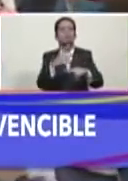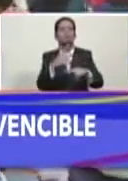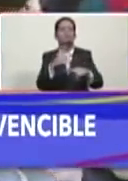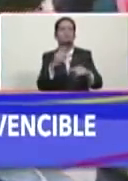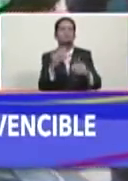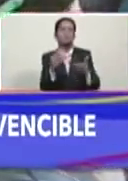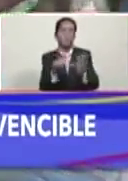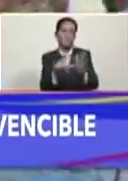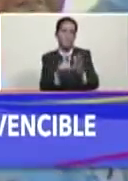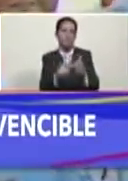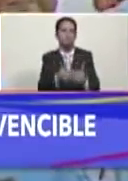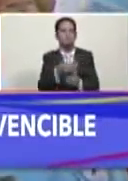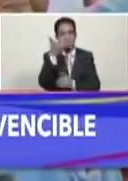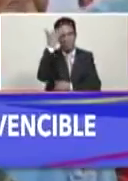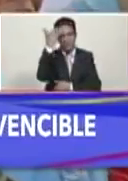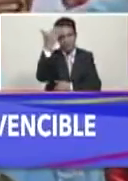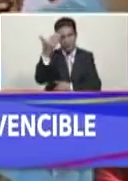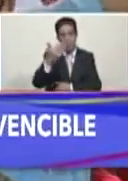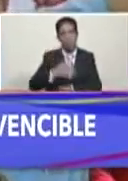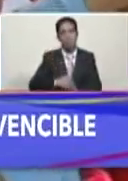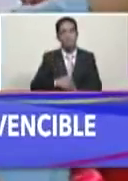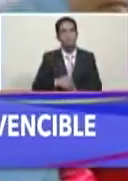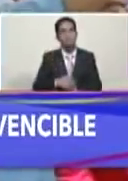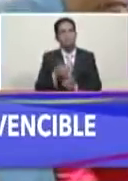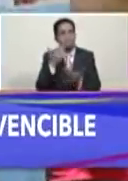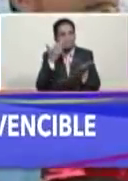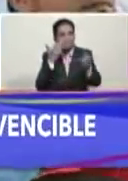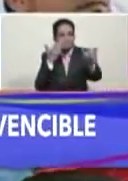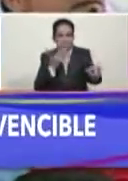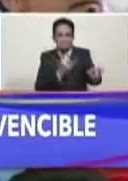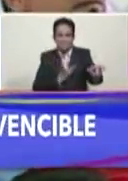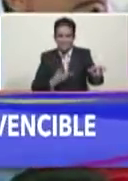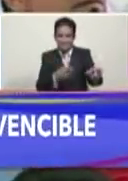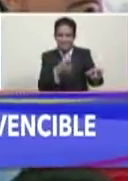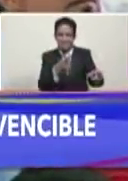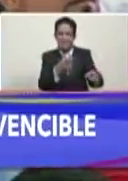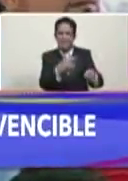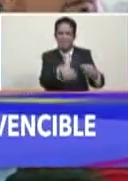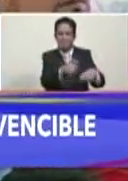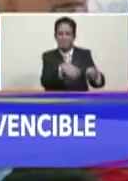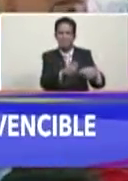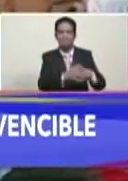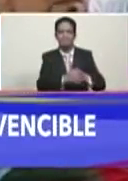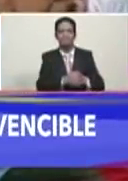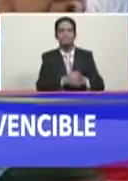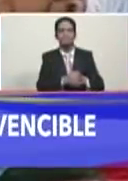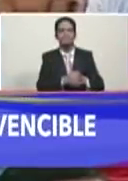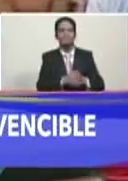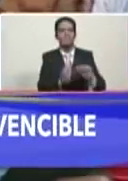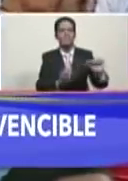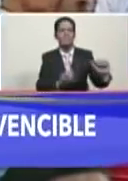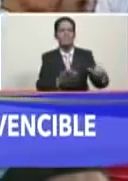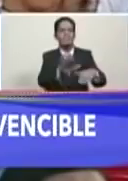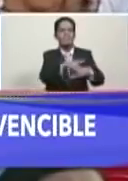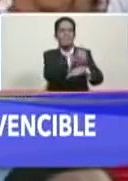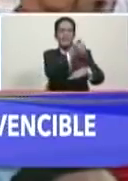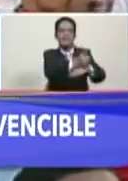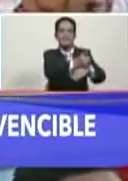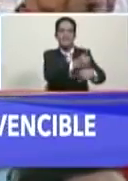saludo, presidente Diego, ahí está el presidente Diego y su directiva.